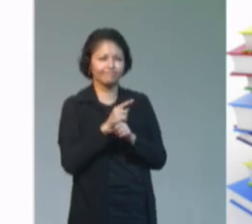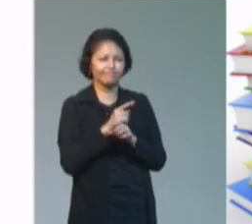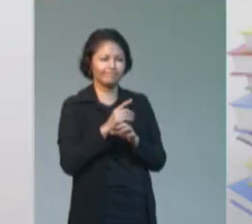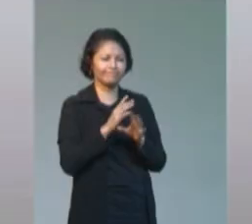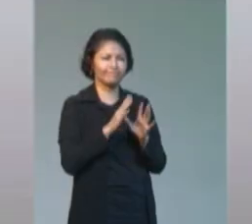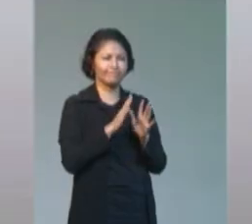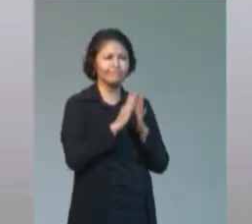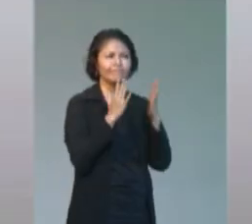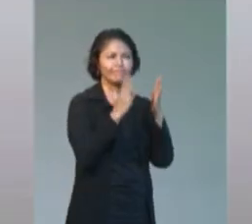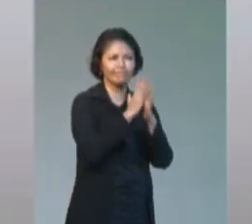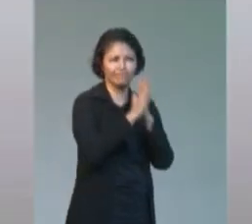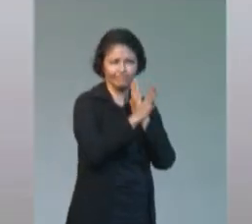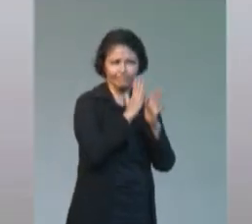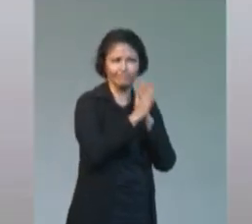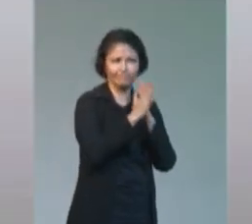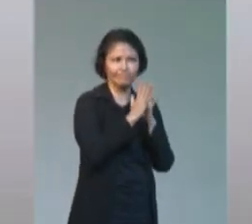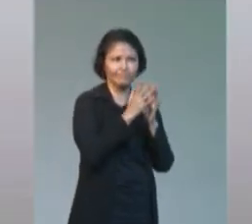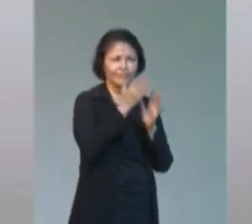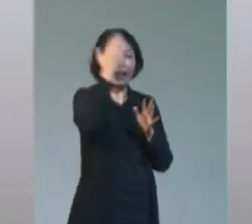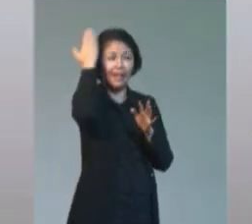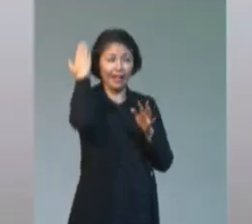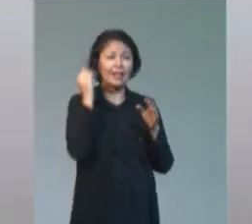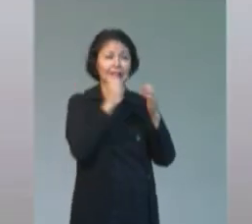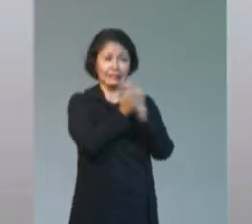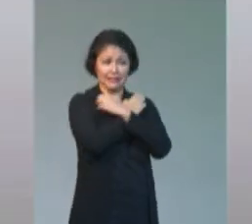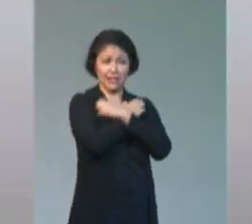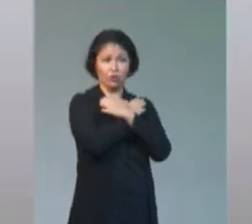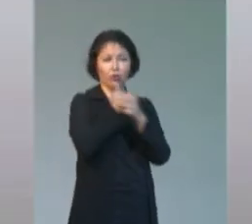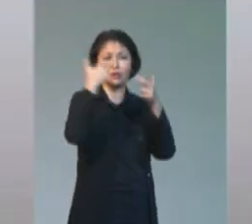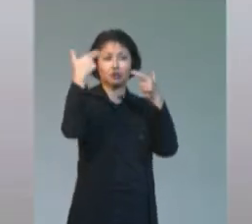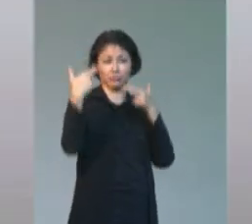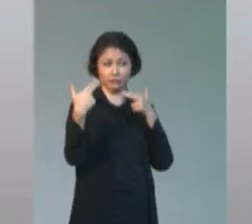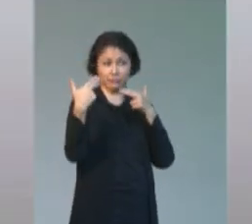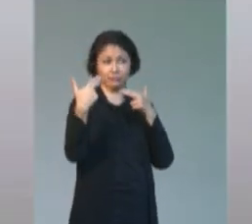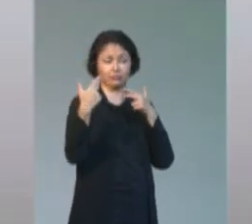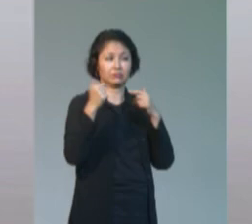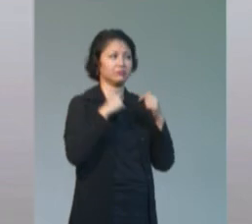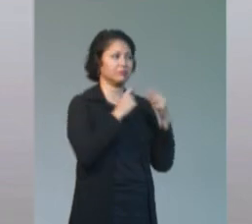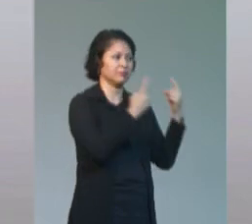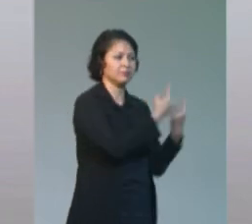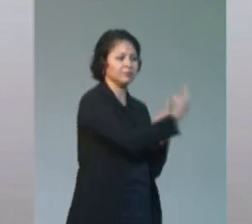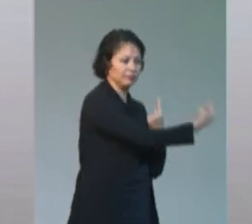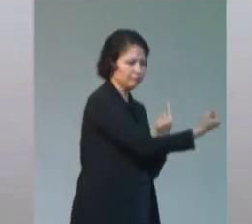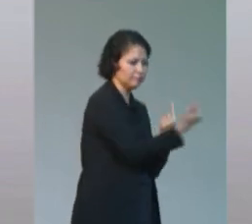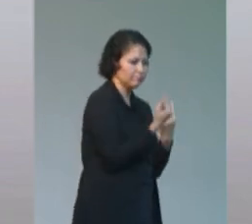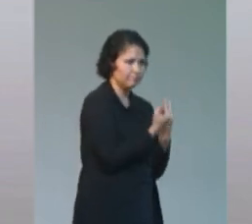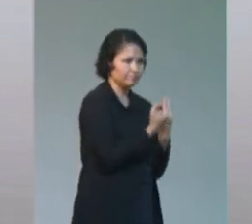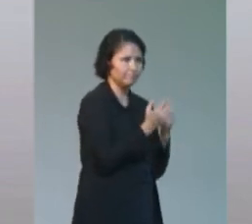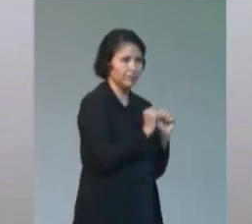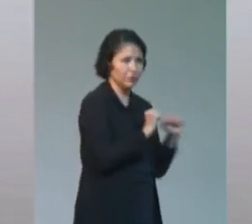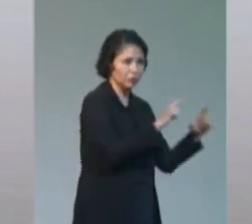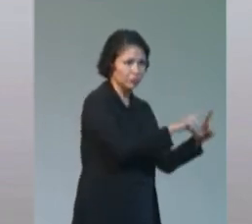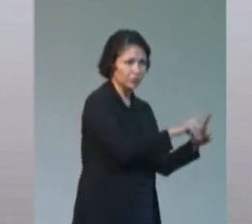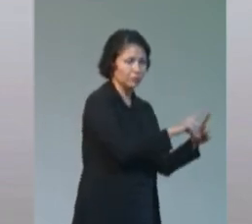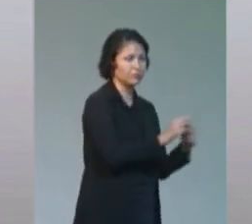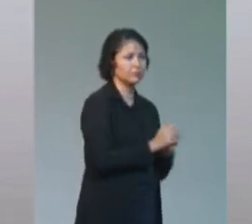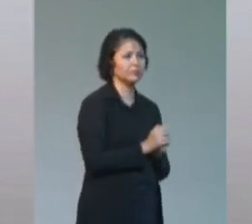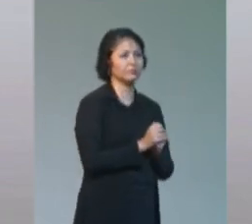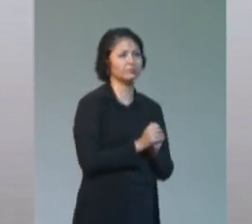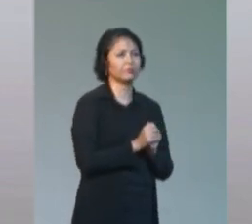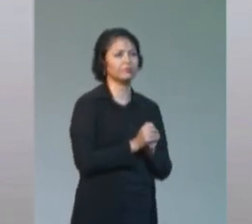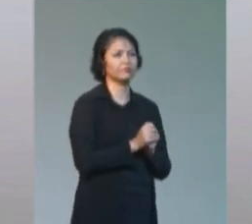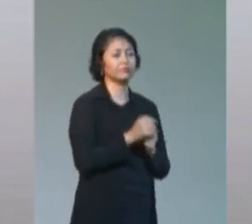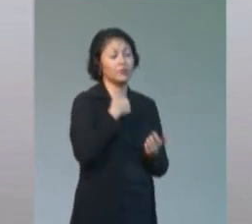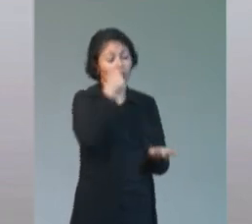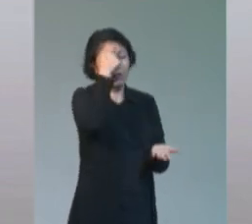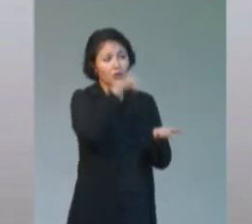que se tenía sobre la educación a distancia y sobre el shrine y yo creo que sí ante ese